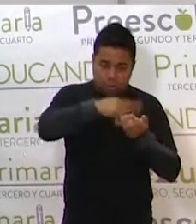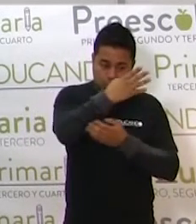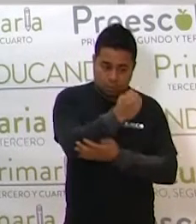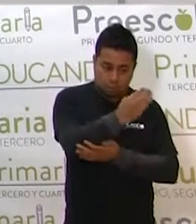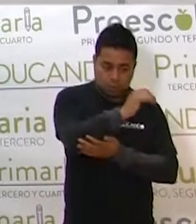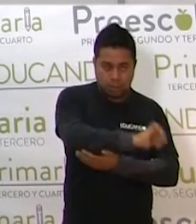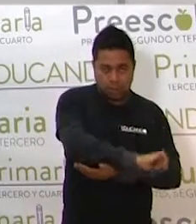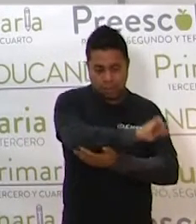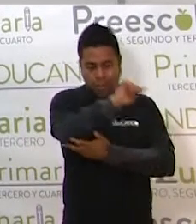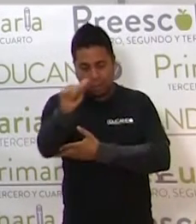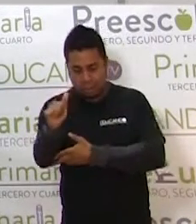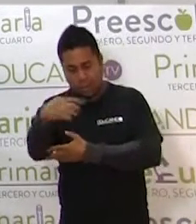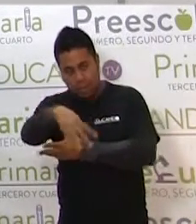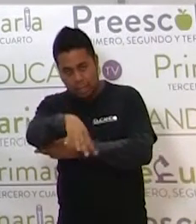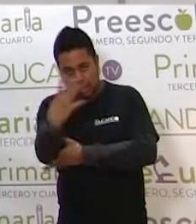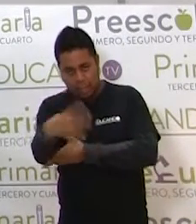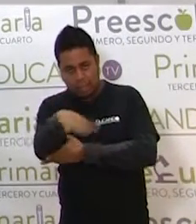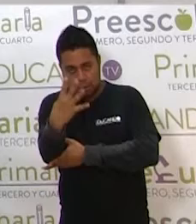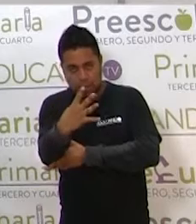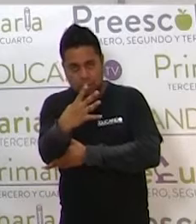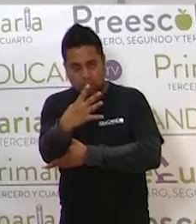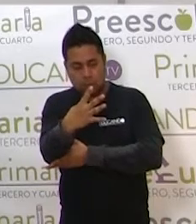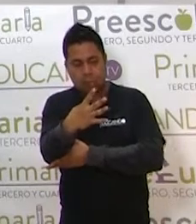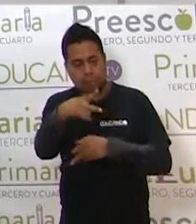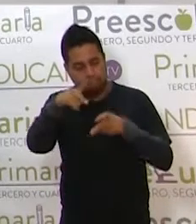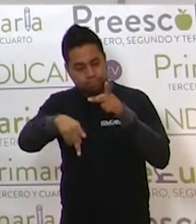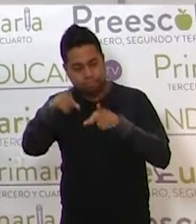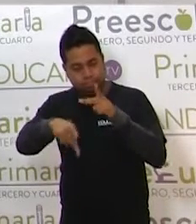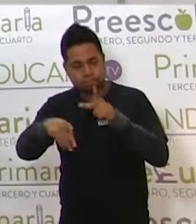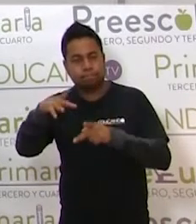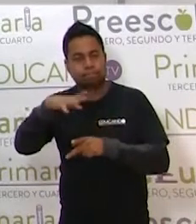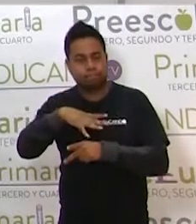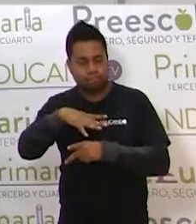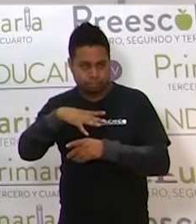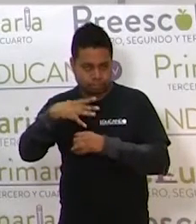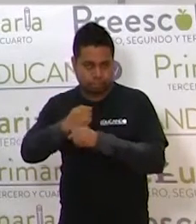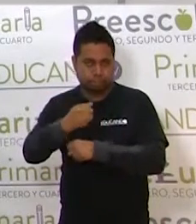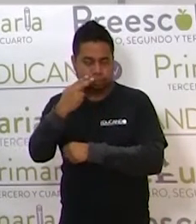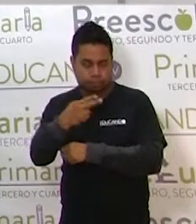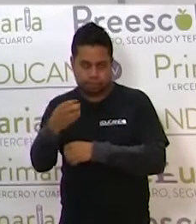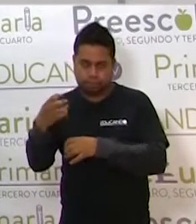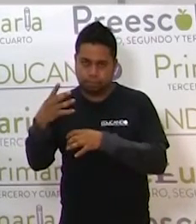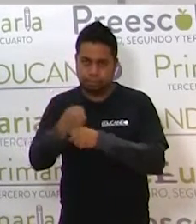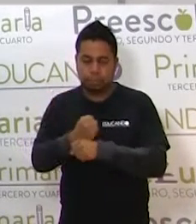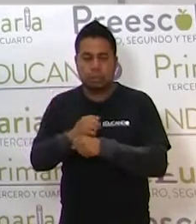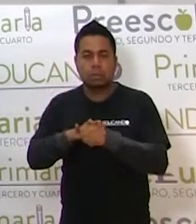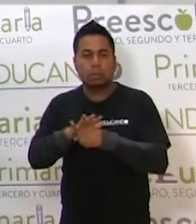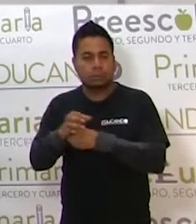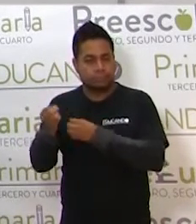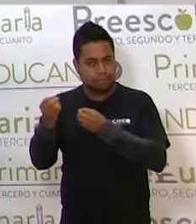14 bien van a ser personas